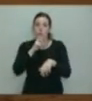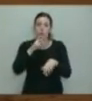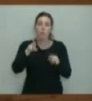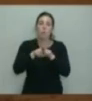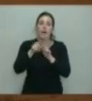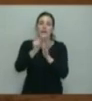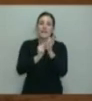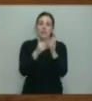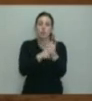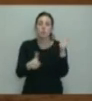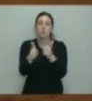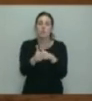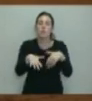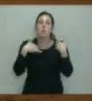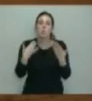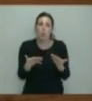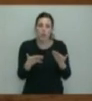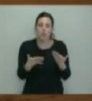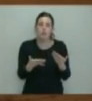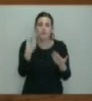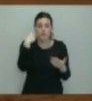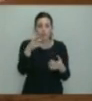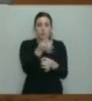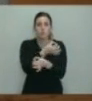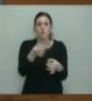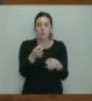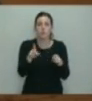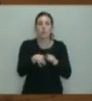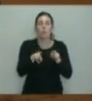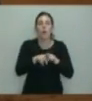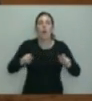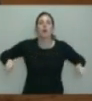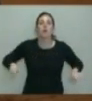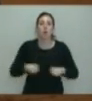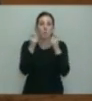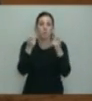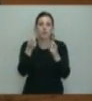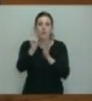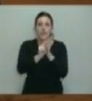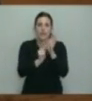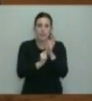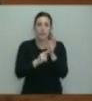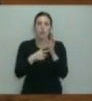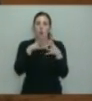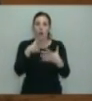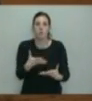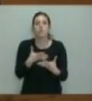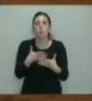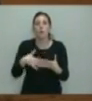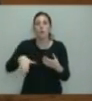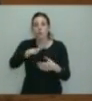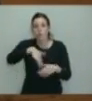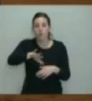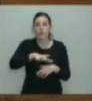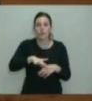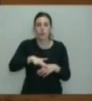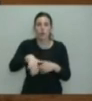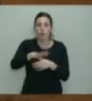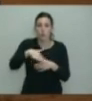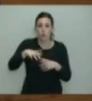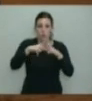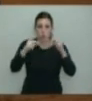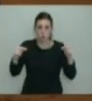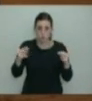perfectamente que ese romper el criterio actual de la zonificación, de las zonas